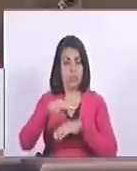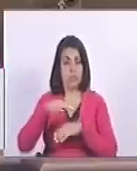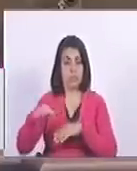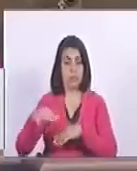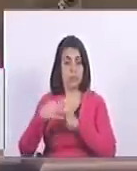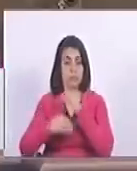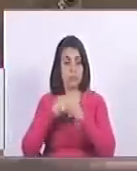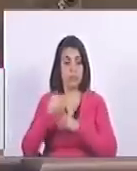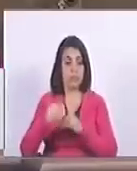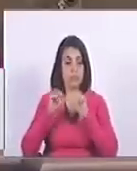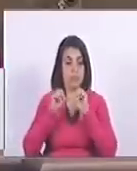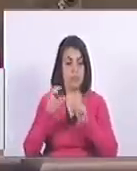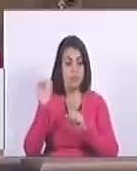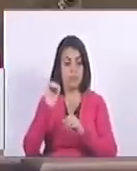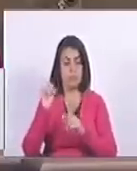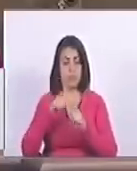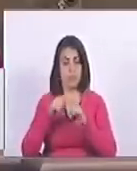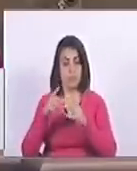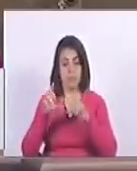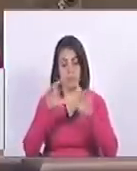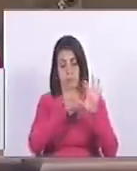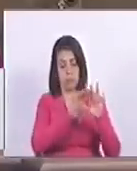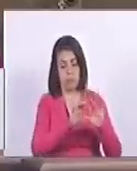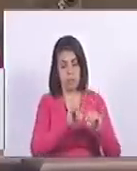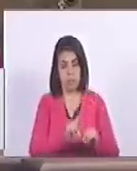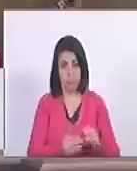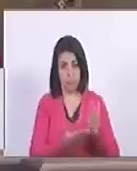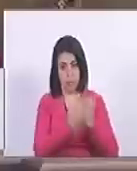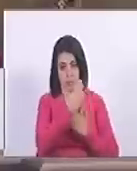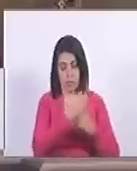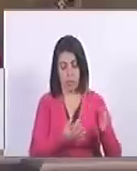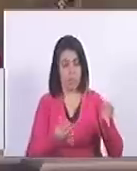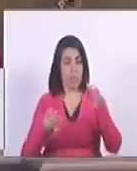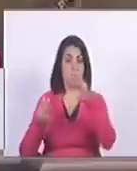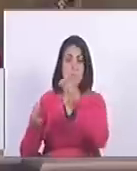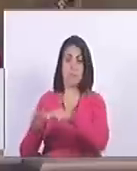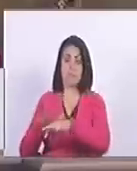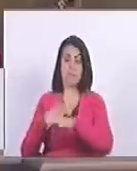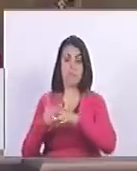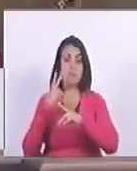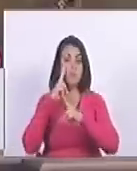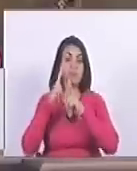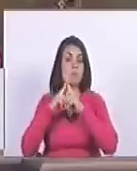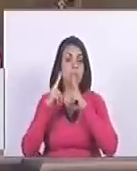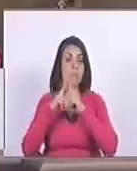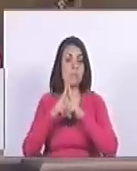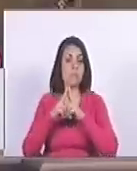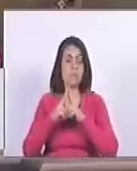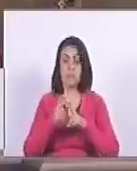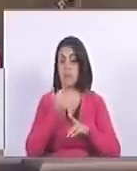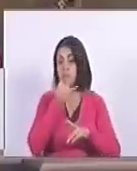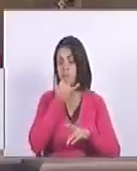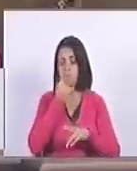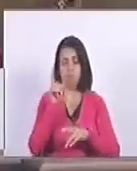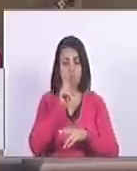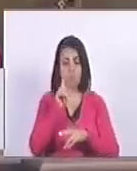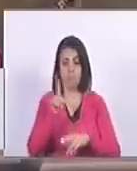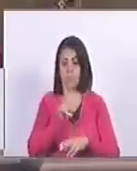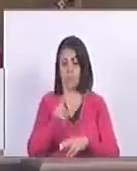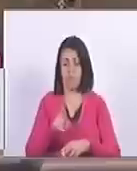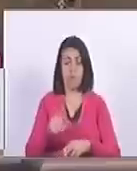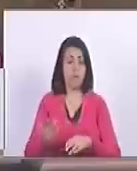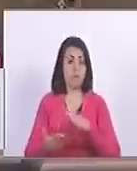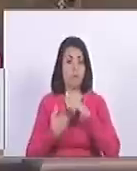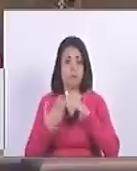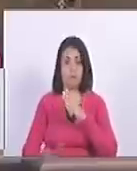municipales, sean físicos o electrónicos, deberán permitir a la persona contribuyente conocer inequívocamente la base